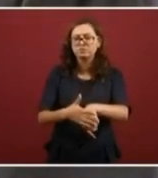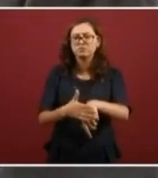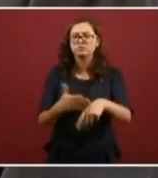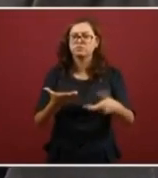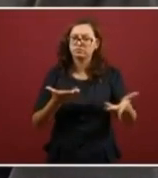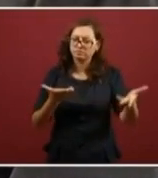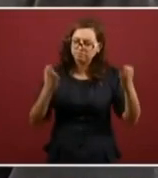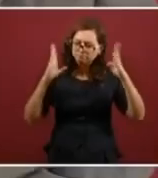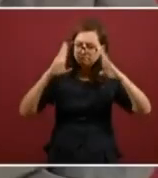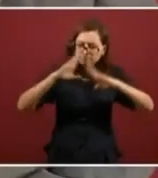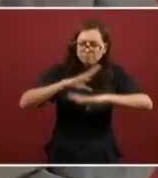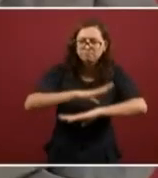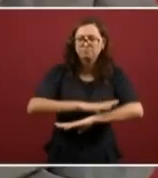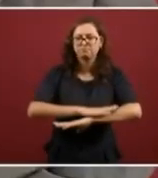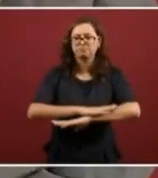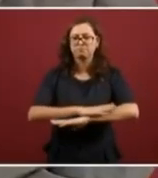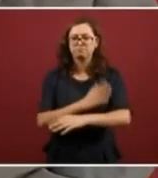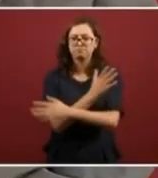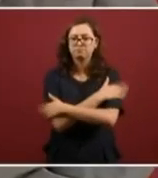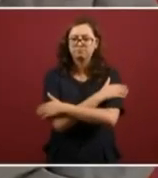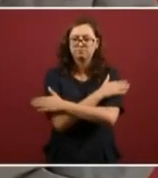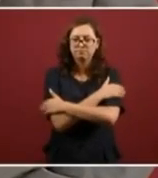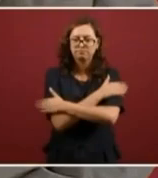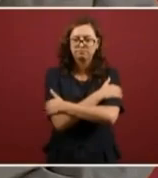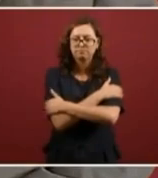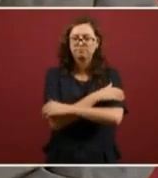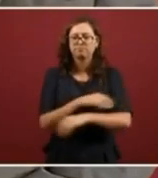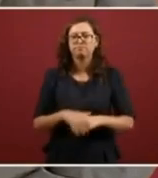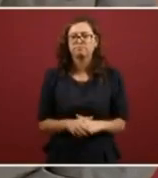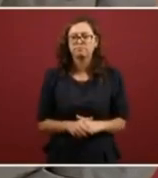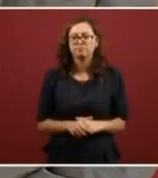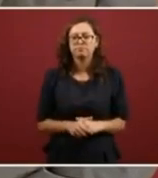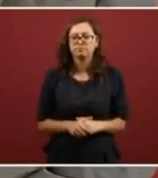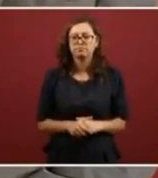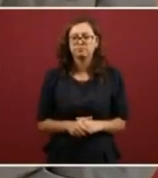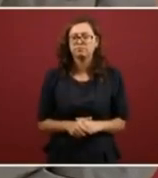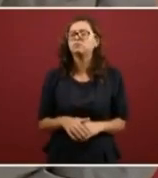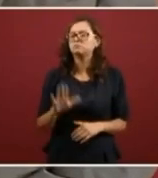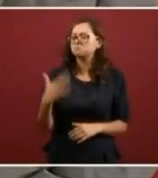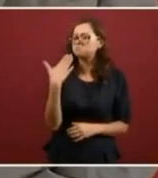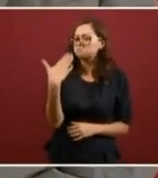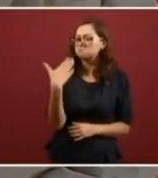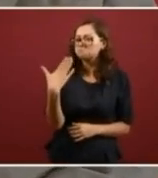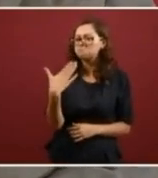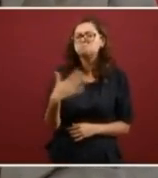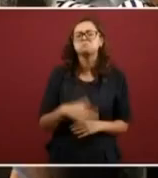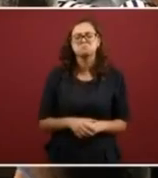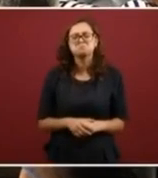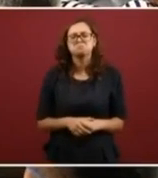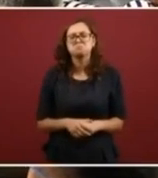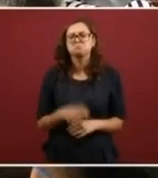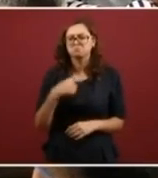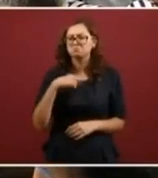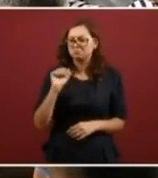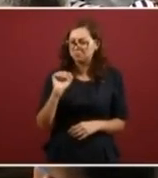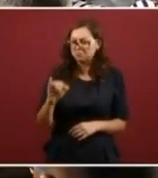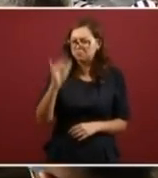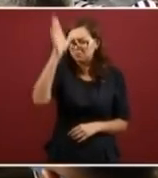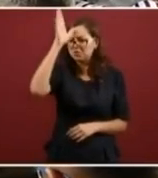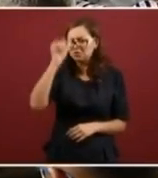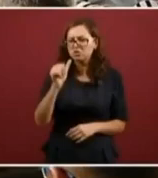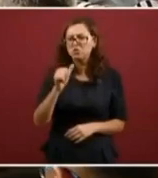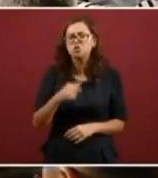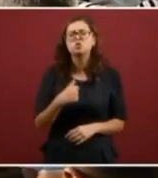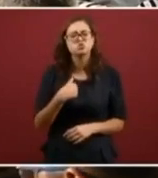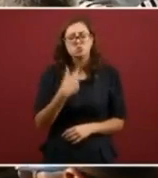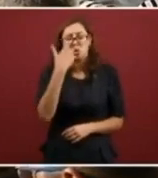reconciliación. Abrazos. Está muy bien, señor presidente. Yo le tomo la palabra. ¿De veras? Porque